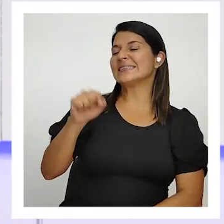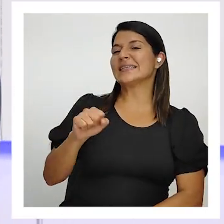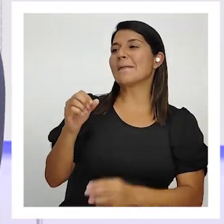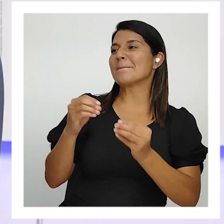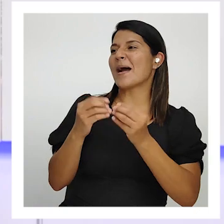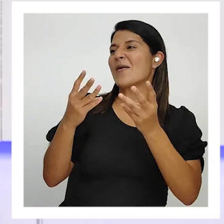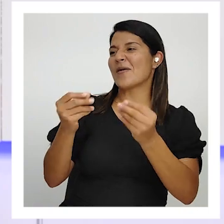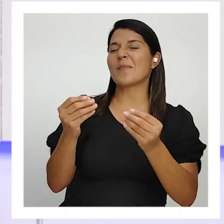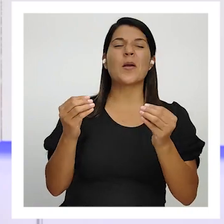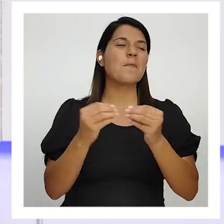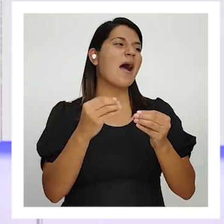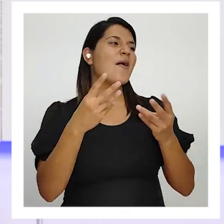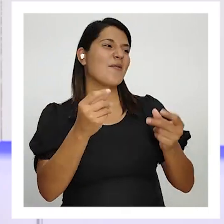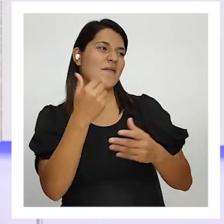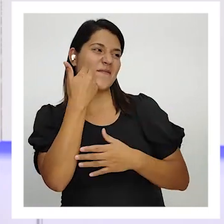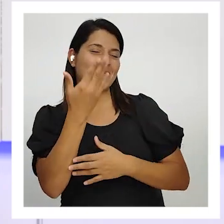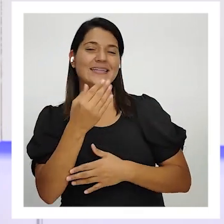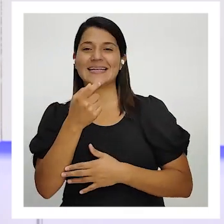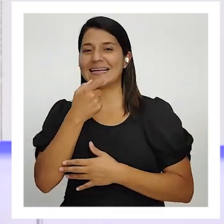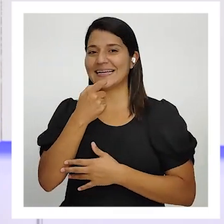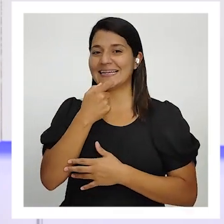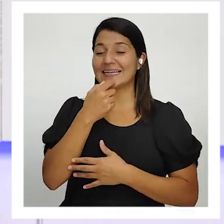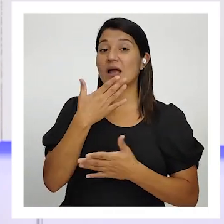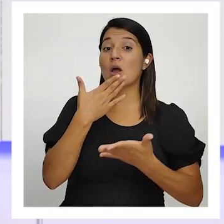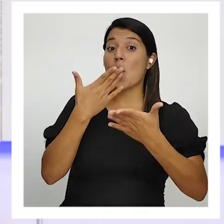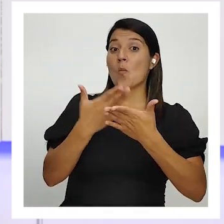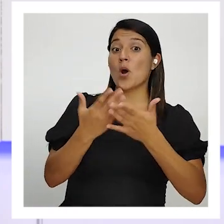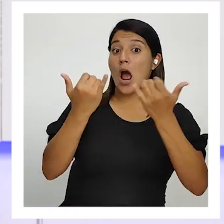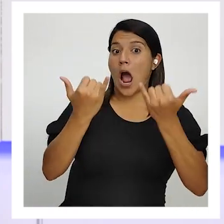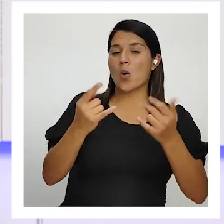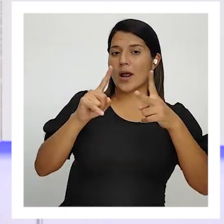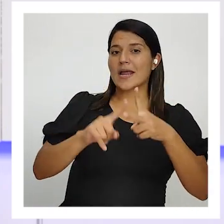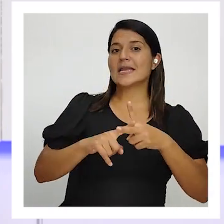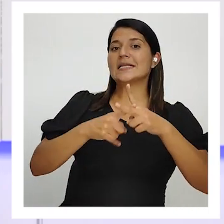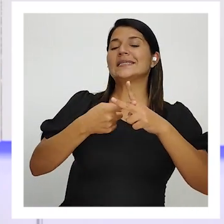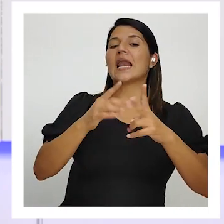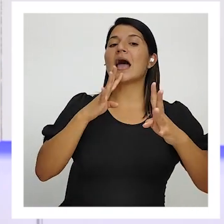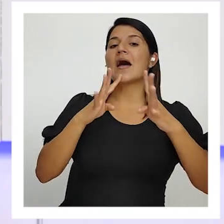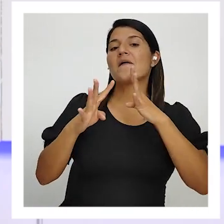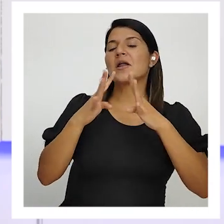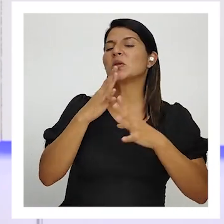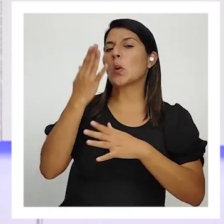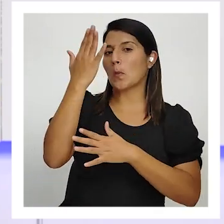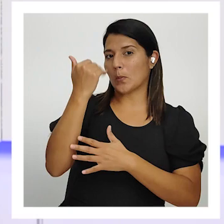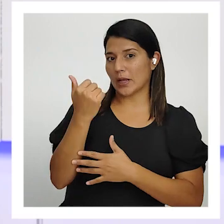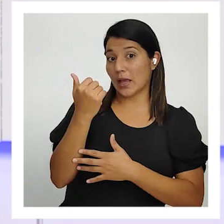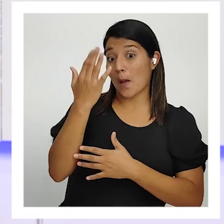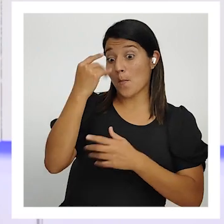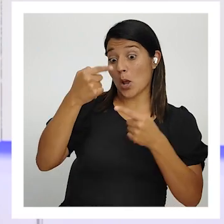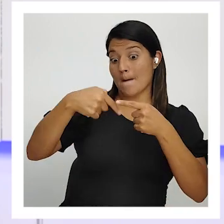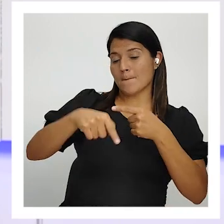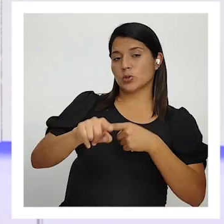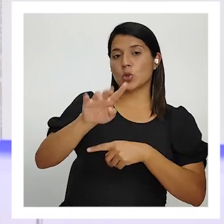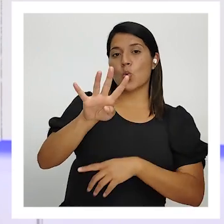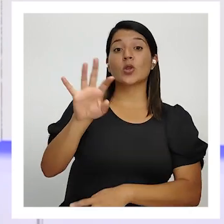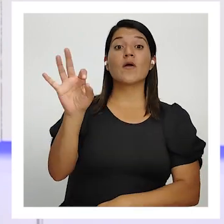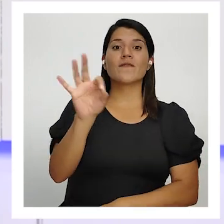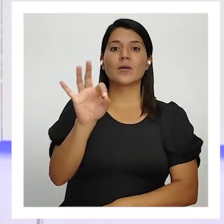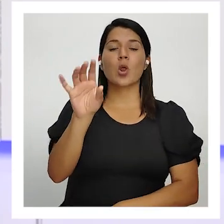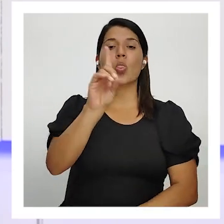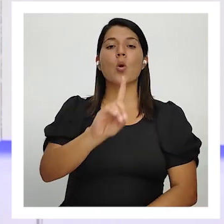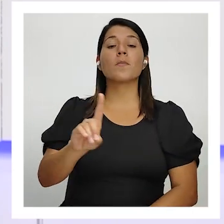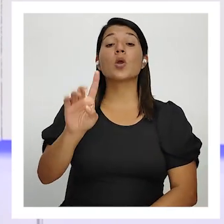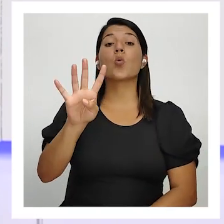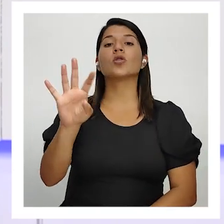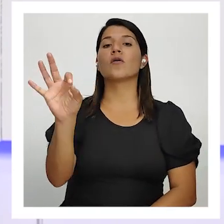Gustavo, precisamente vamos a iniciar conversando porque el próximo 4 de febrero, domingo 4 de febrero del 2024, se